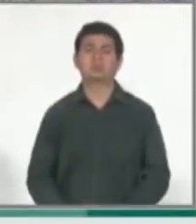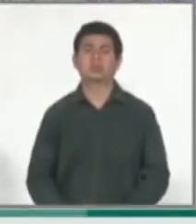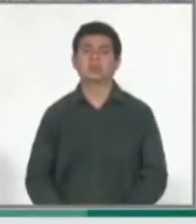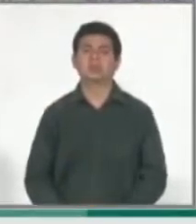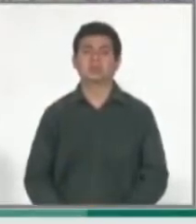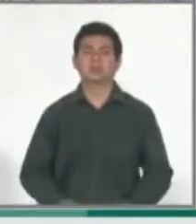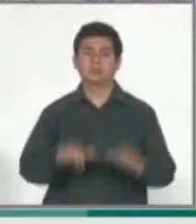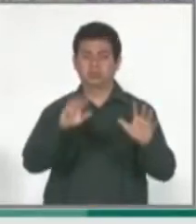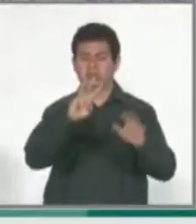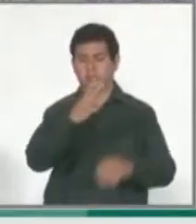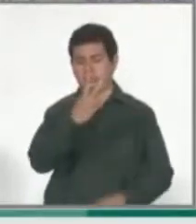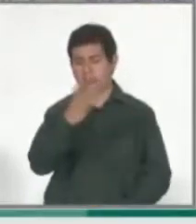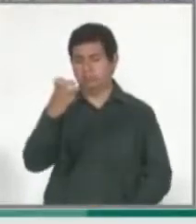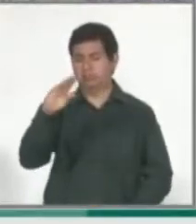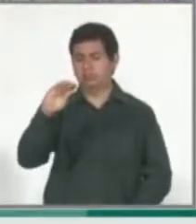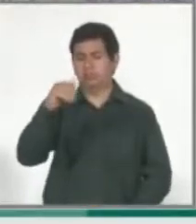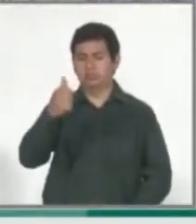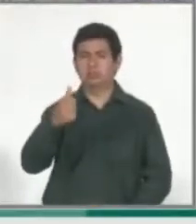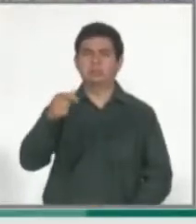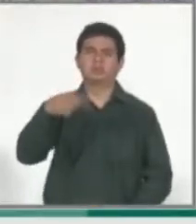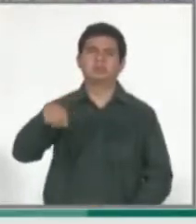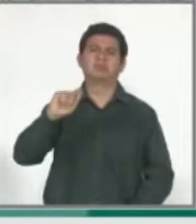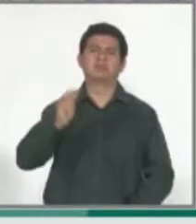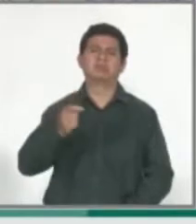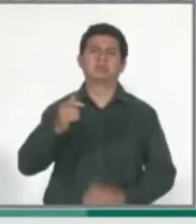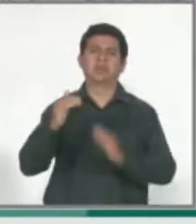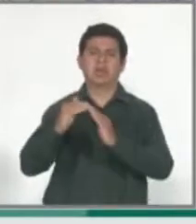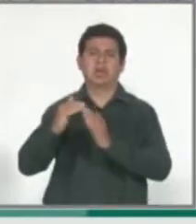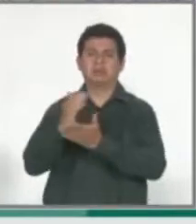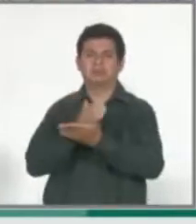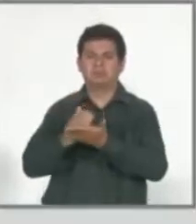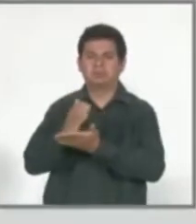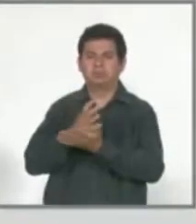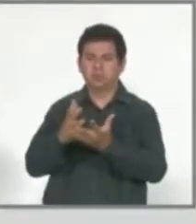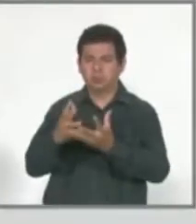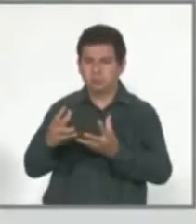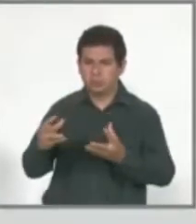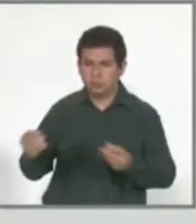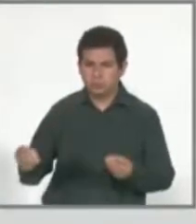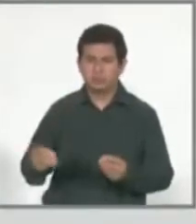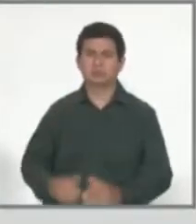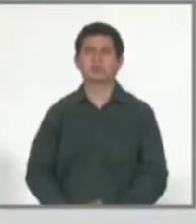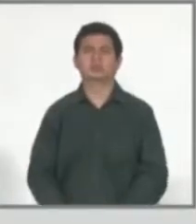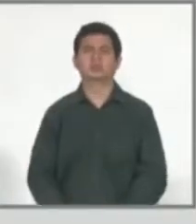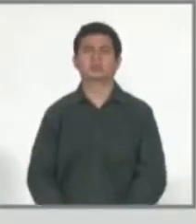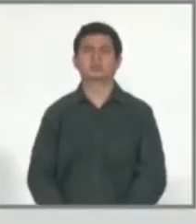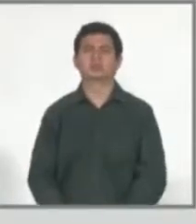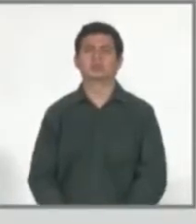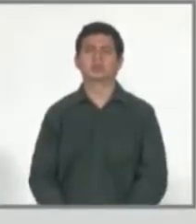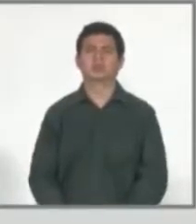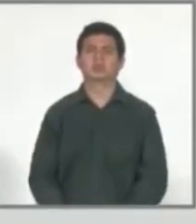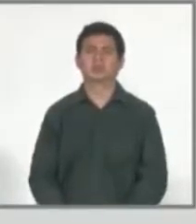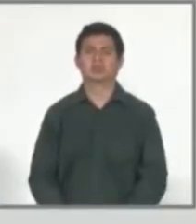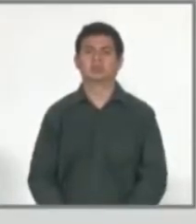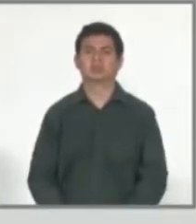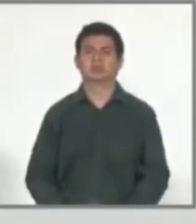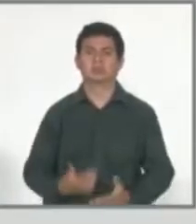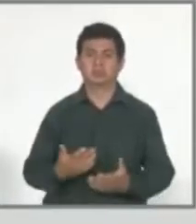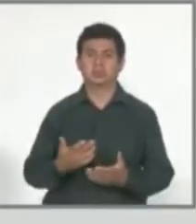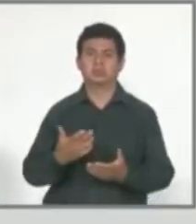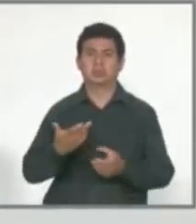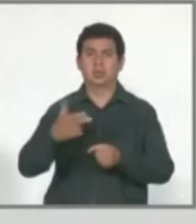y 396 se encuentran en aislamiento hasta el día de hoy dentro de nuestro panorama